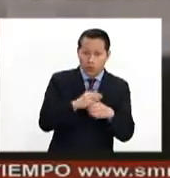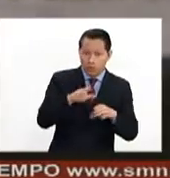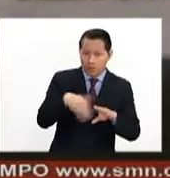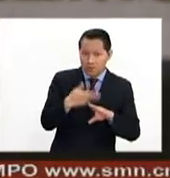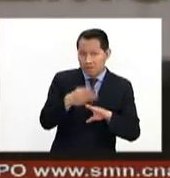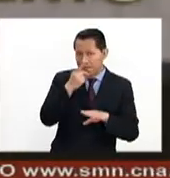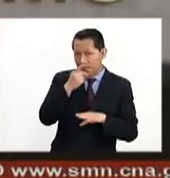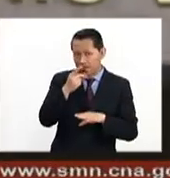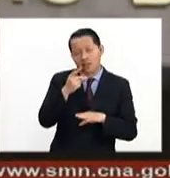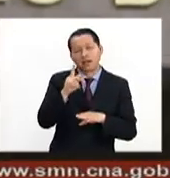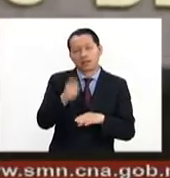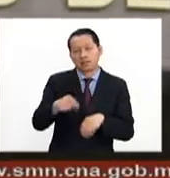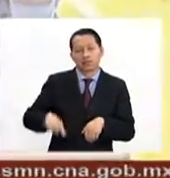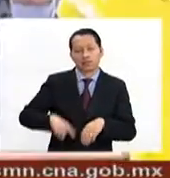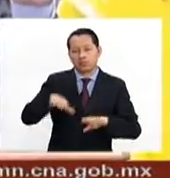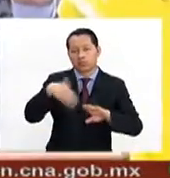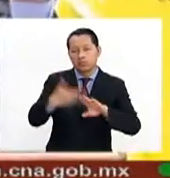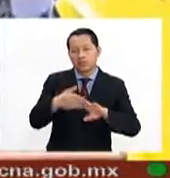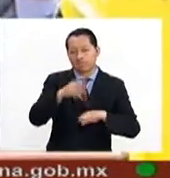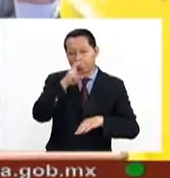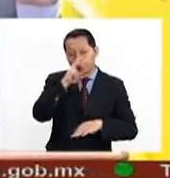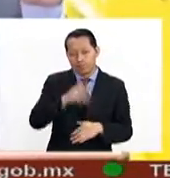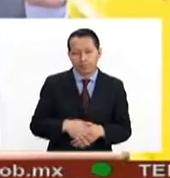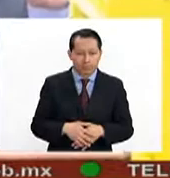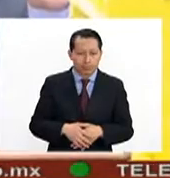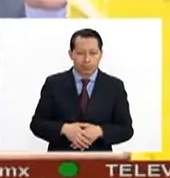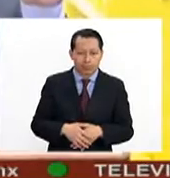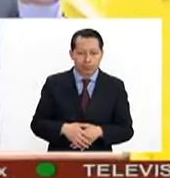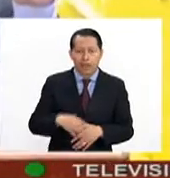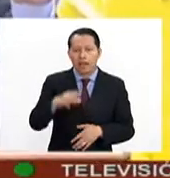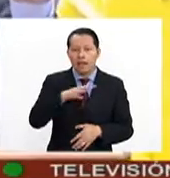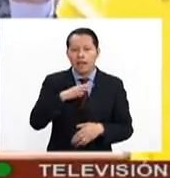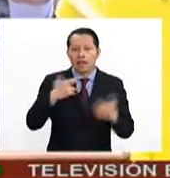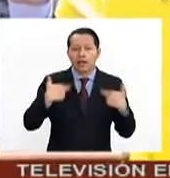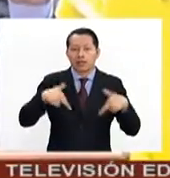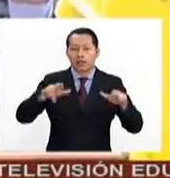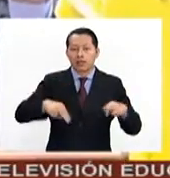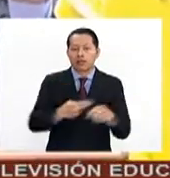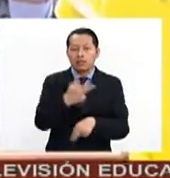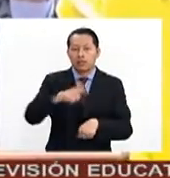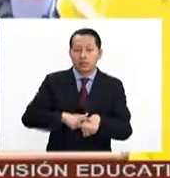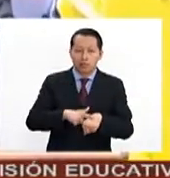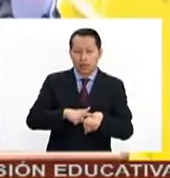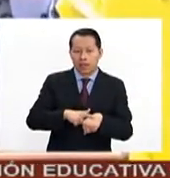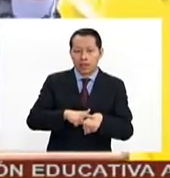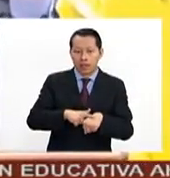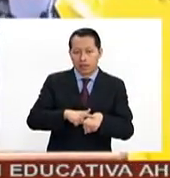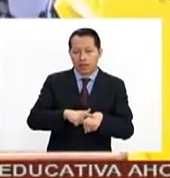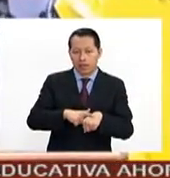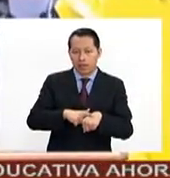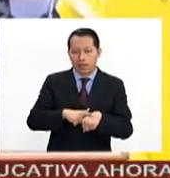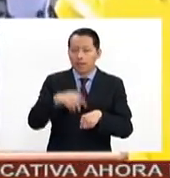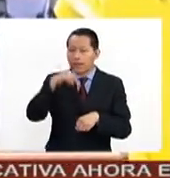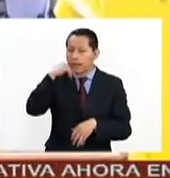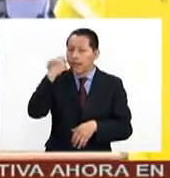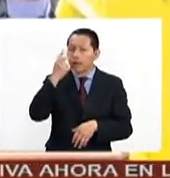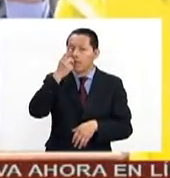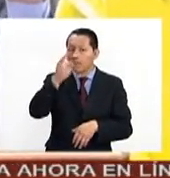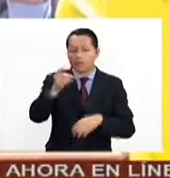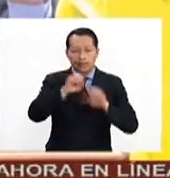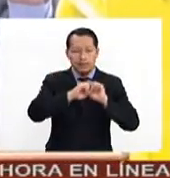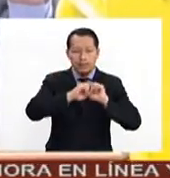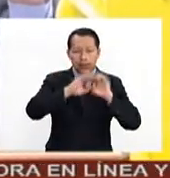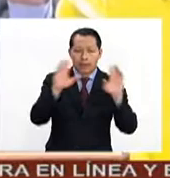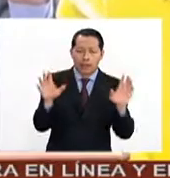un golpe de Estado. En nombre de la representación nacional, les quiero decir